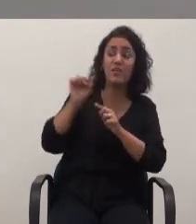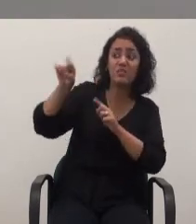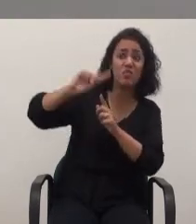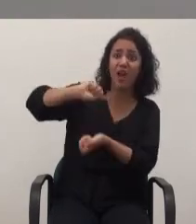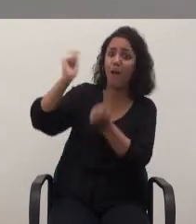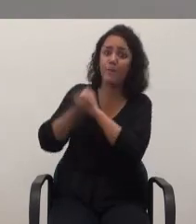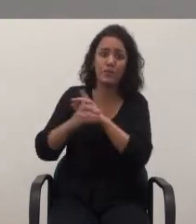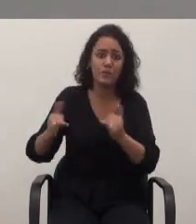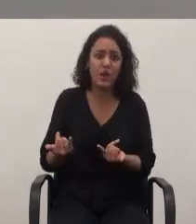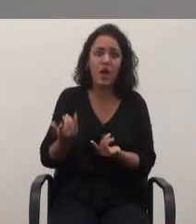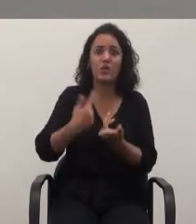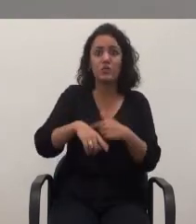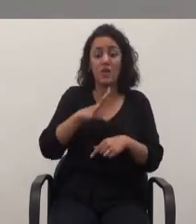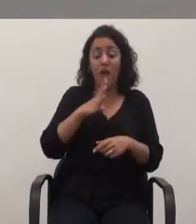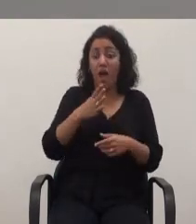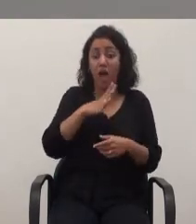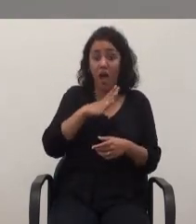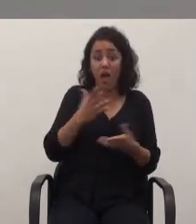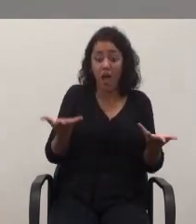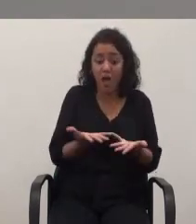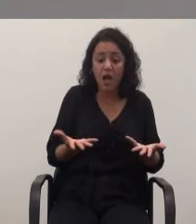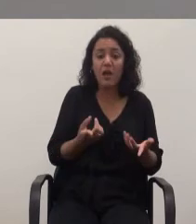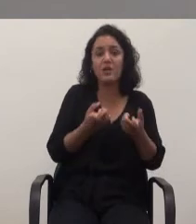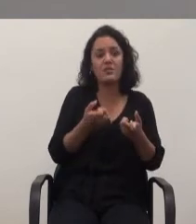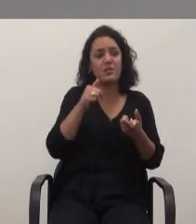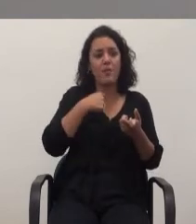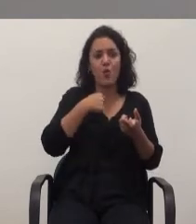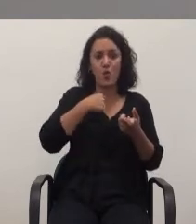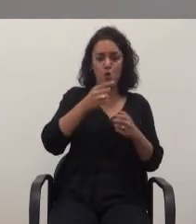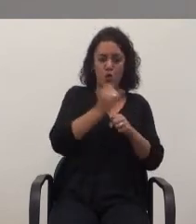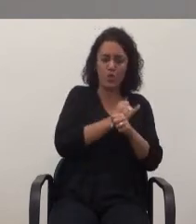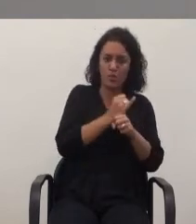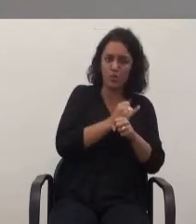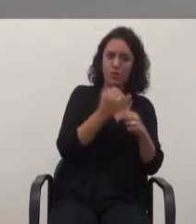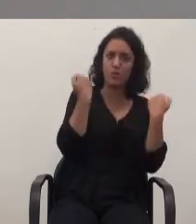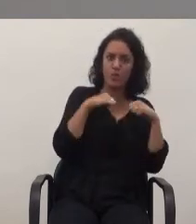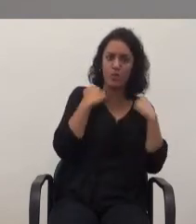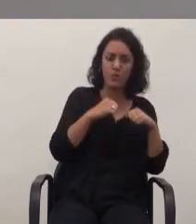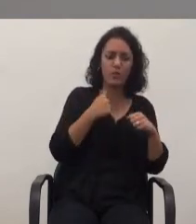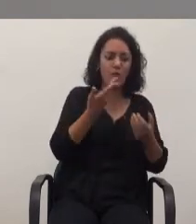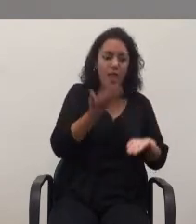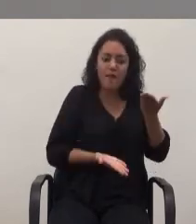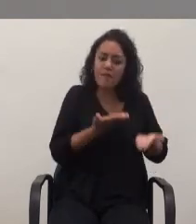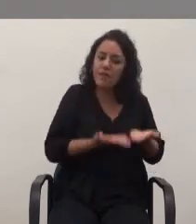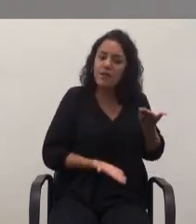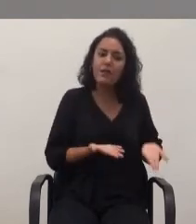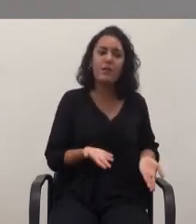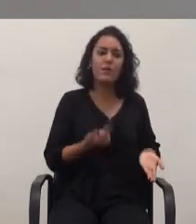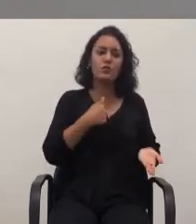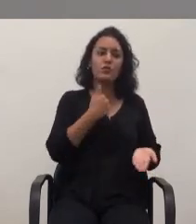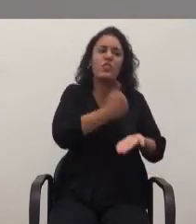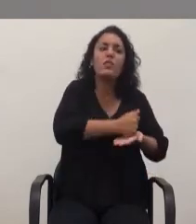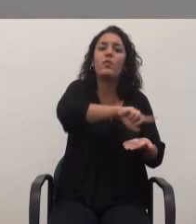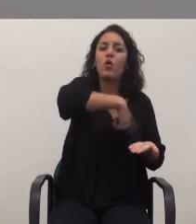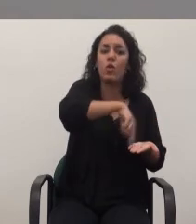cierto balance de qué es lo que se ha hecho hasta ahora en ese sentido y ver qué es lo que conviene hacer para los próximos 4 años. En este